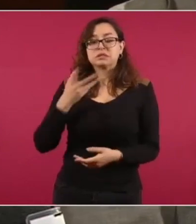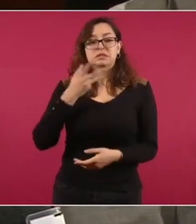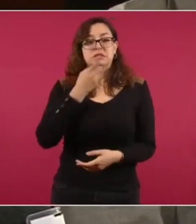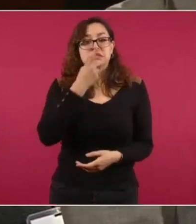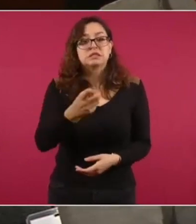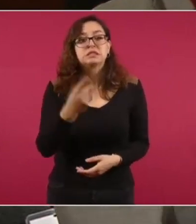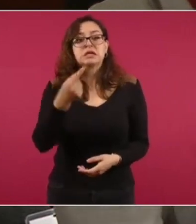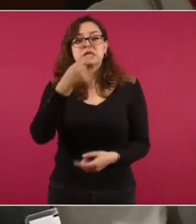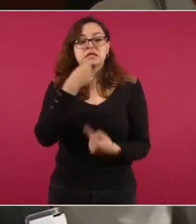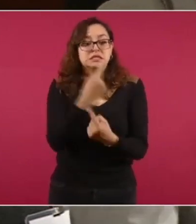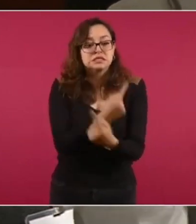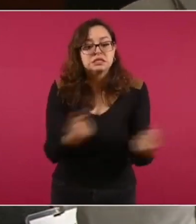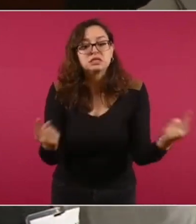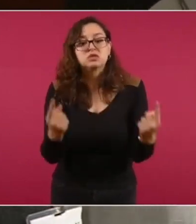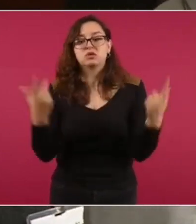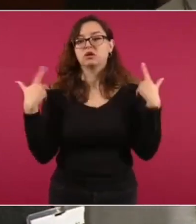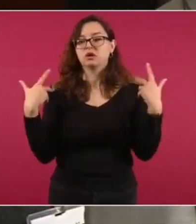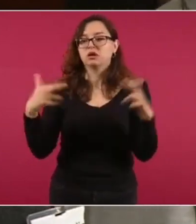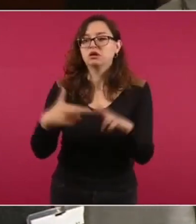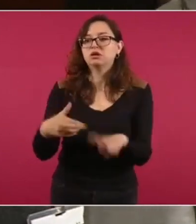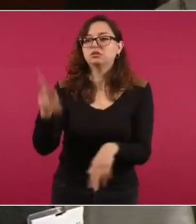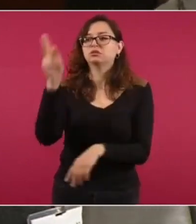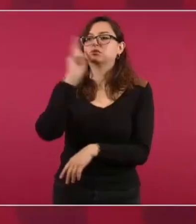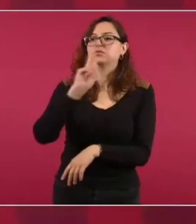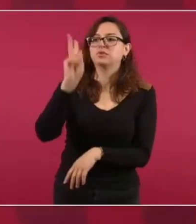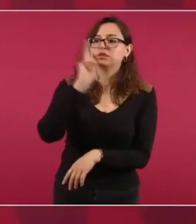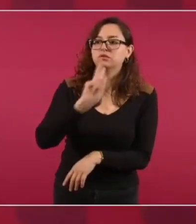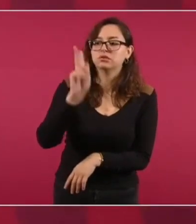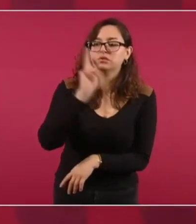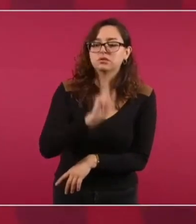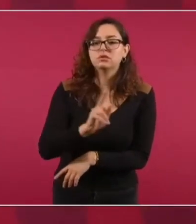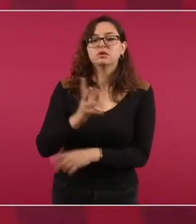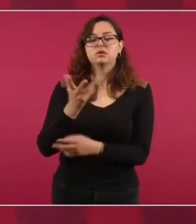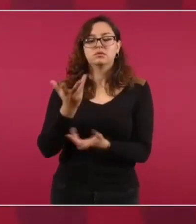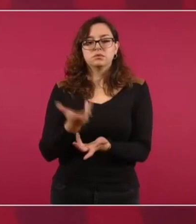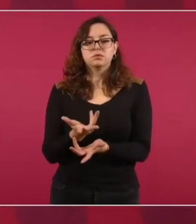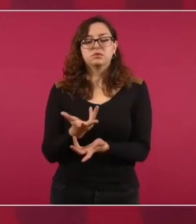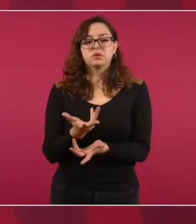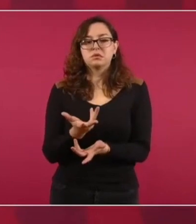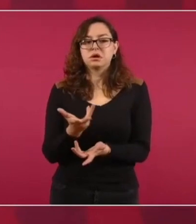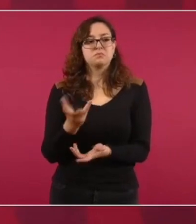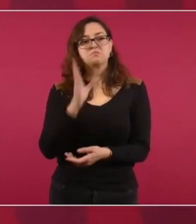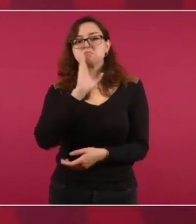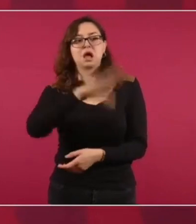con los maestros y con los alumnos con este plan que no se conoce? Sí, es